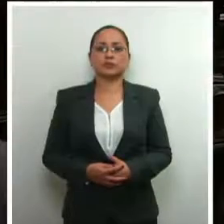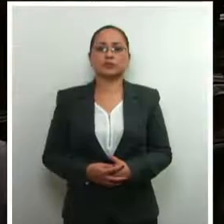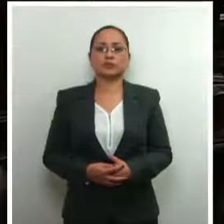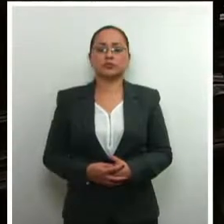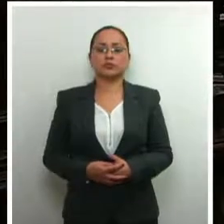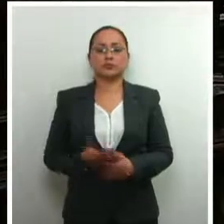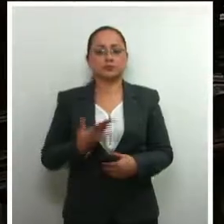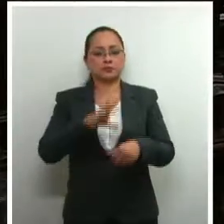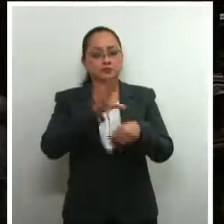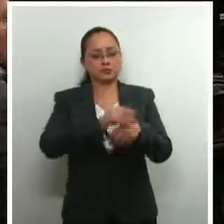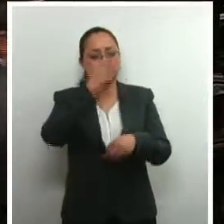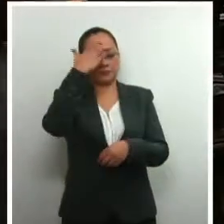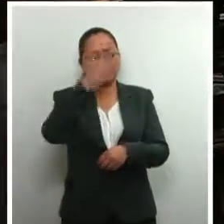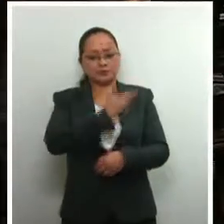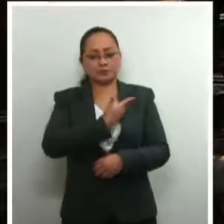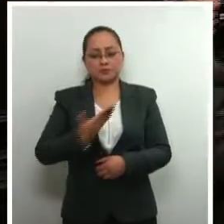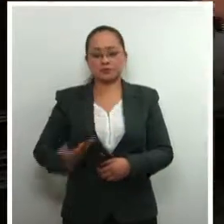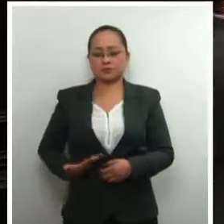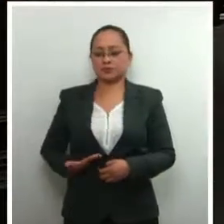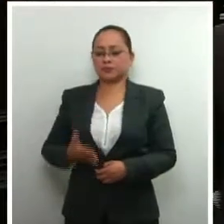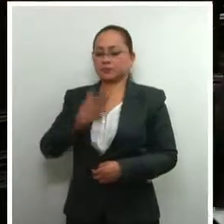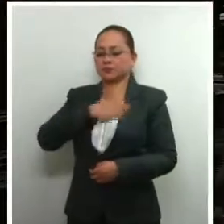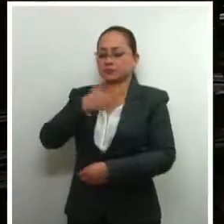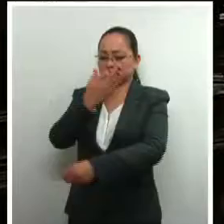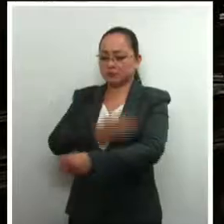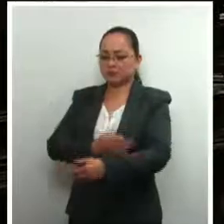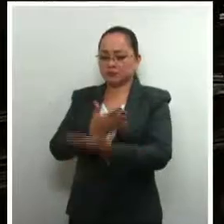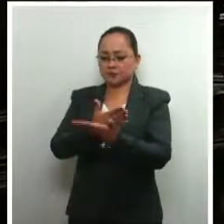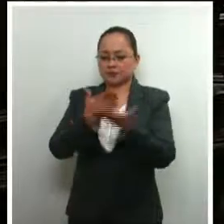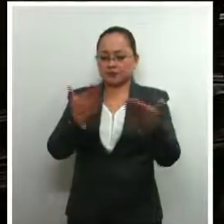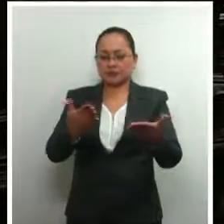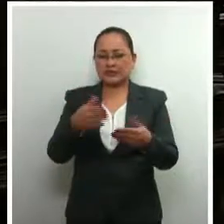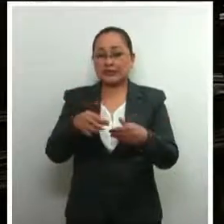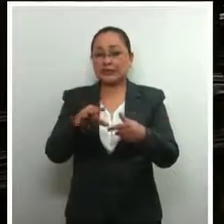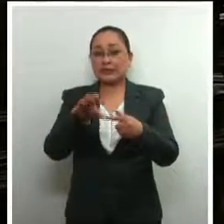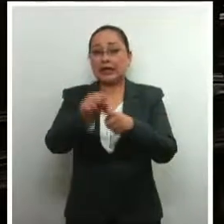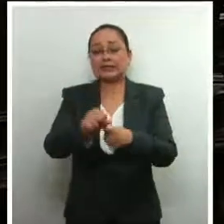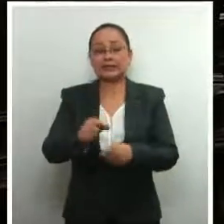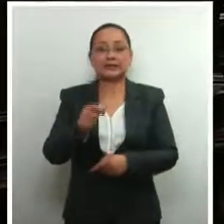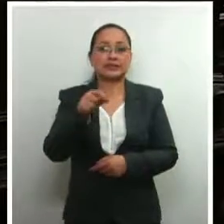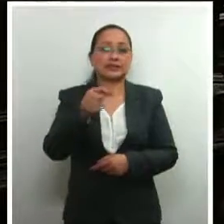Con su venia, señor presidente, buenas tardes, casi noches.